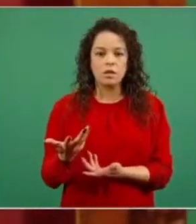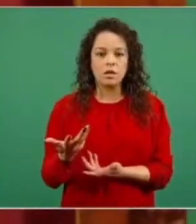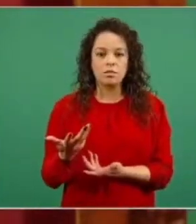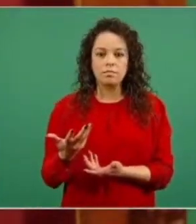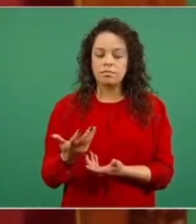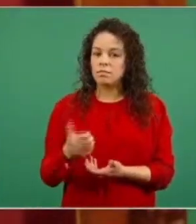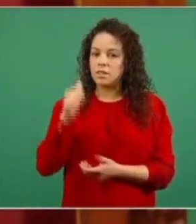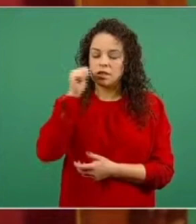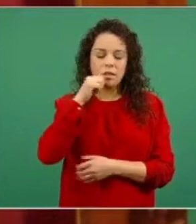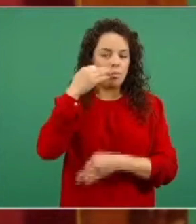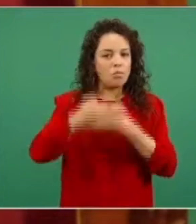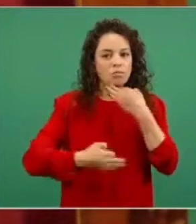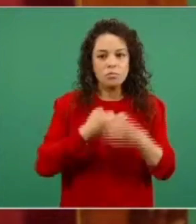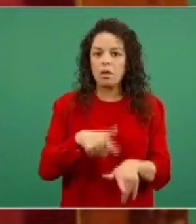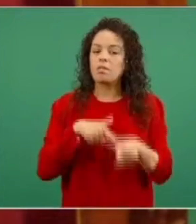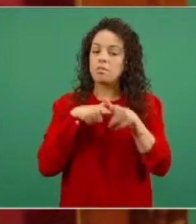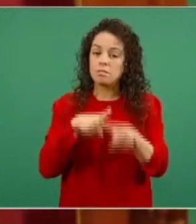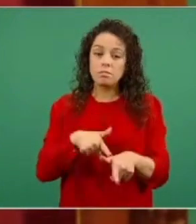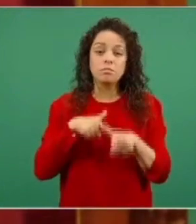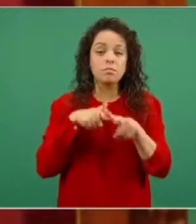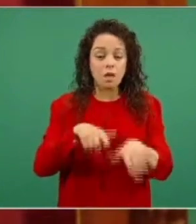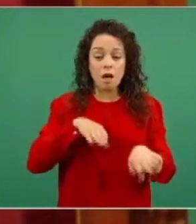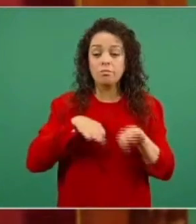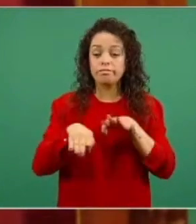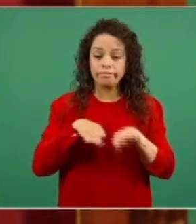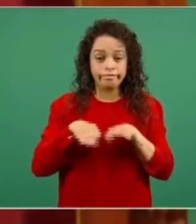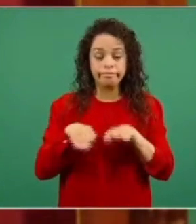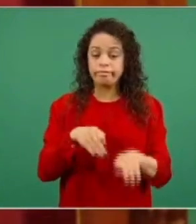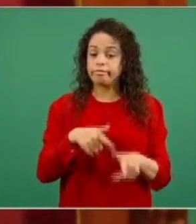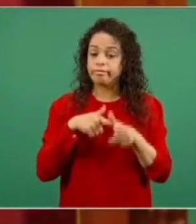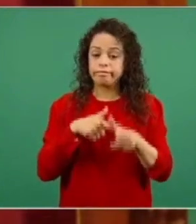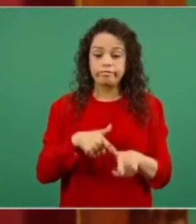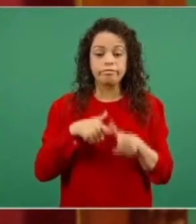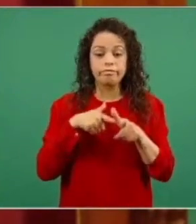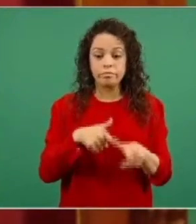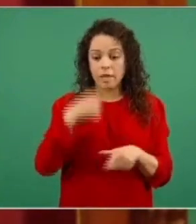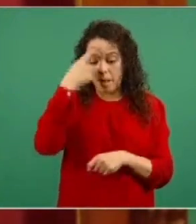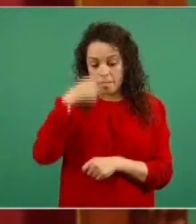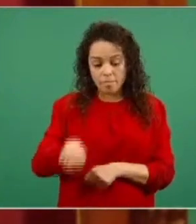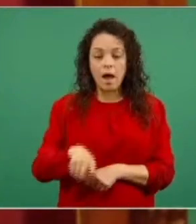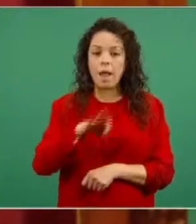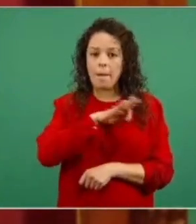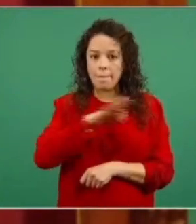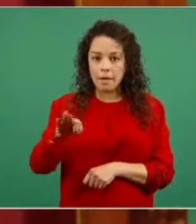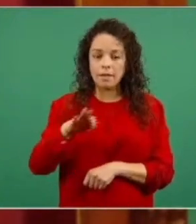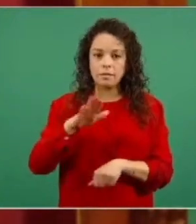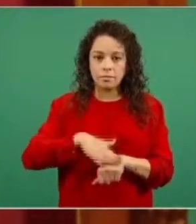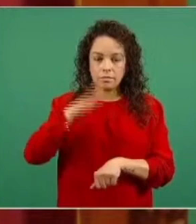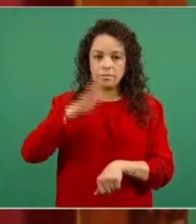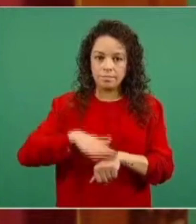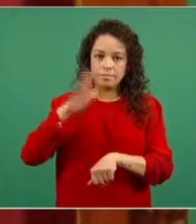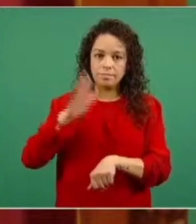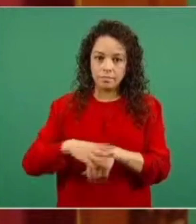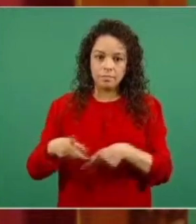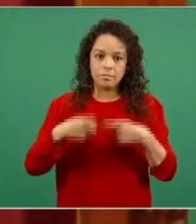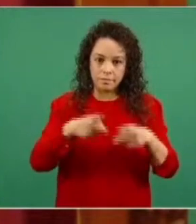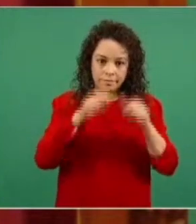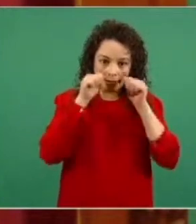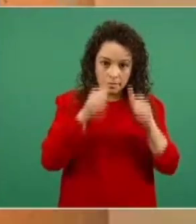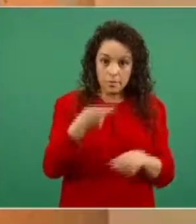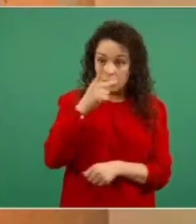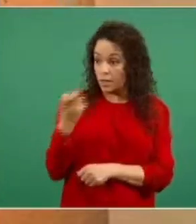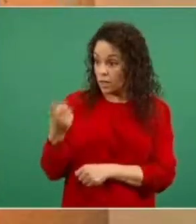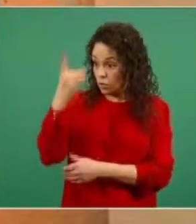mencionaba, y estarán ahí para que podamos seguir creciendo. Pero no es lo único que se hace por parte del